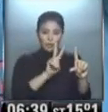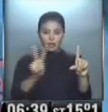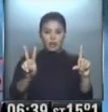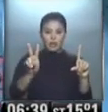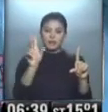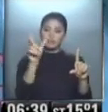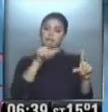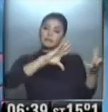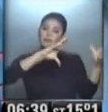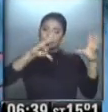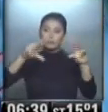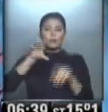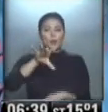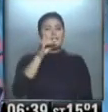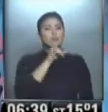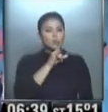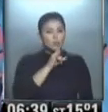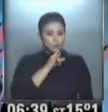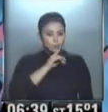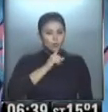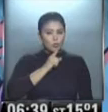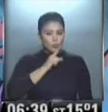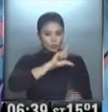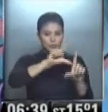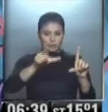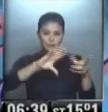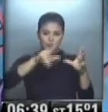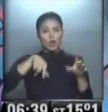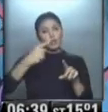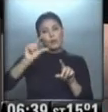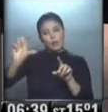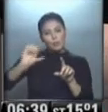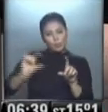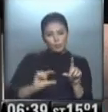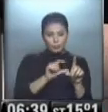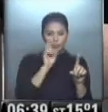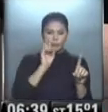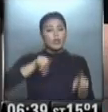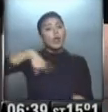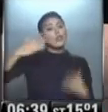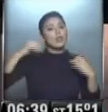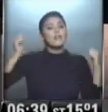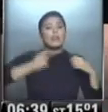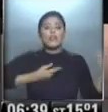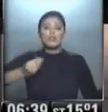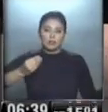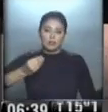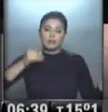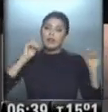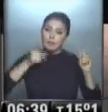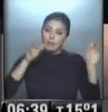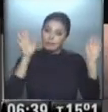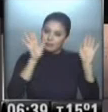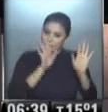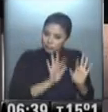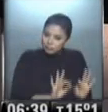está organizadita aquí sobre Chubut nada más, pero el resto está así muy desparramadito. Y otro frente de aire frío bien